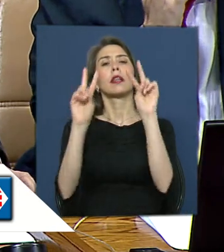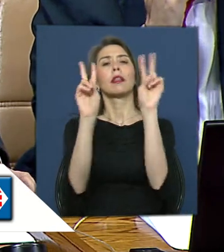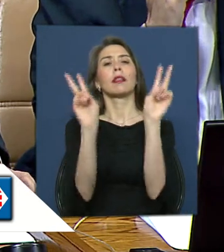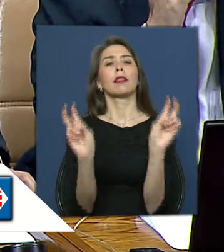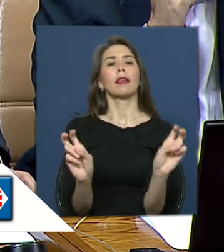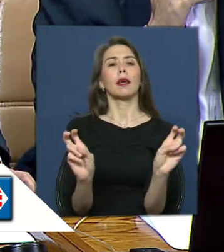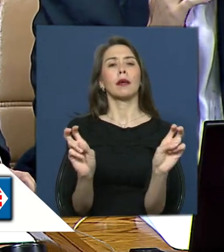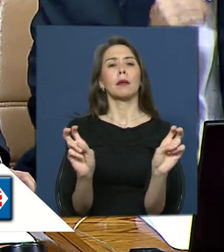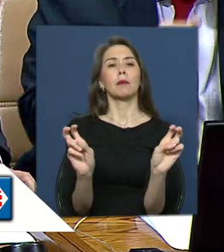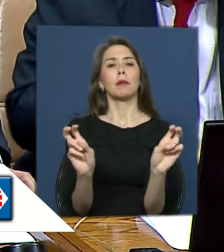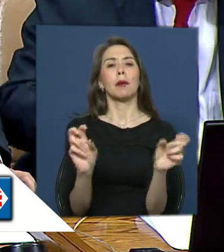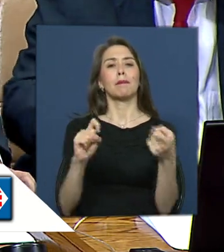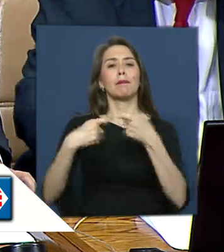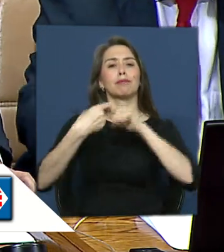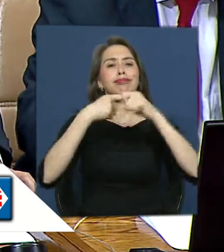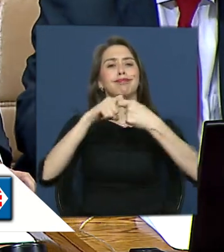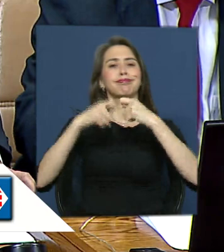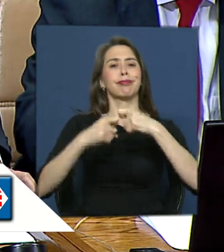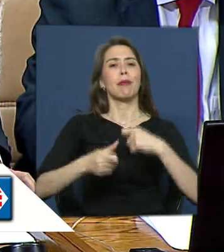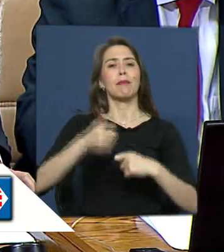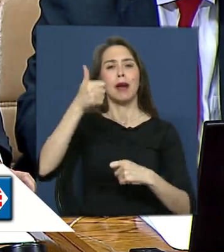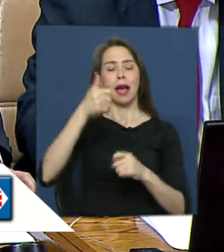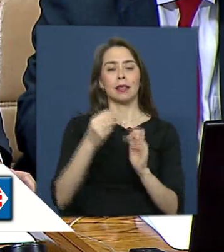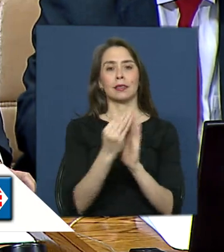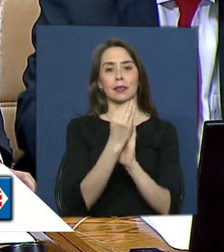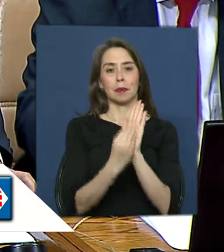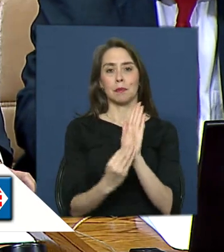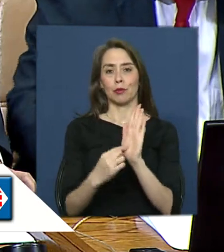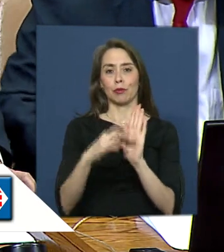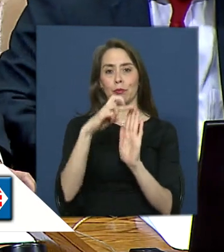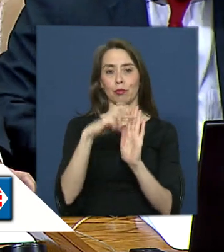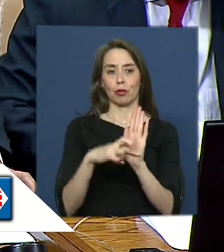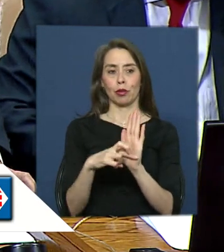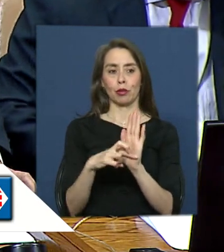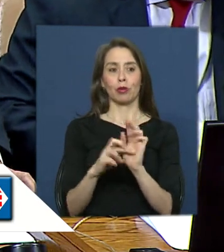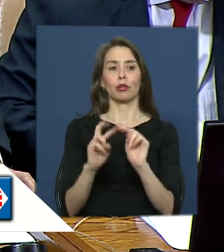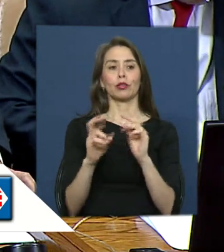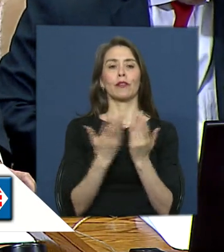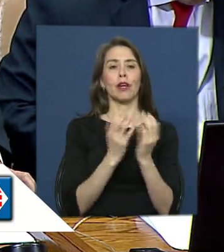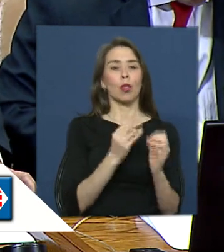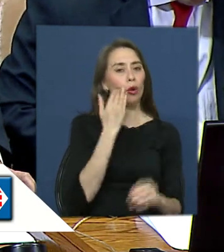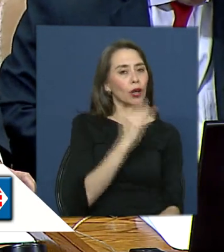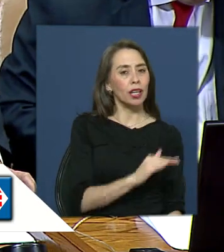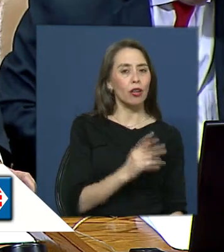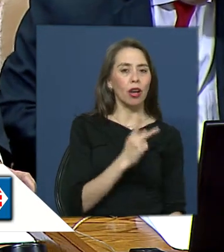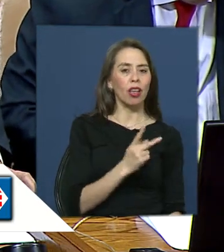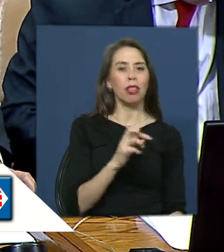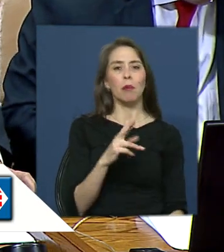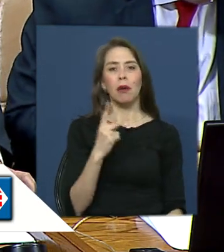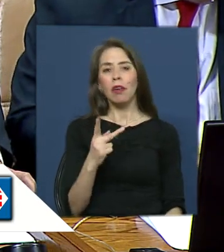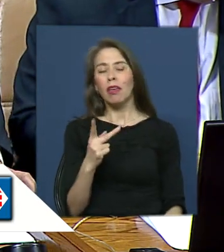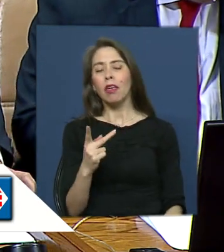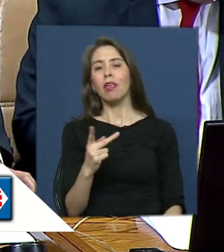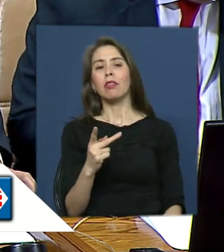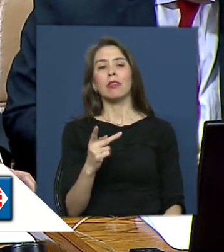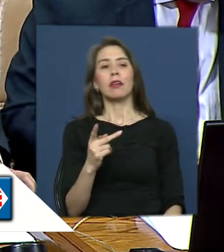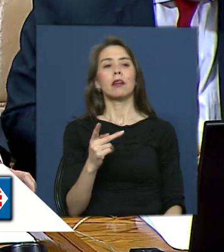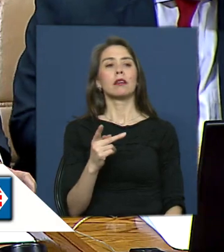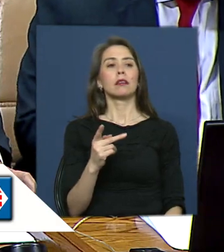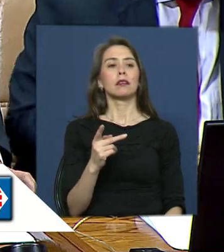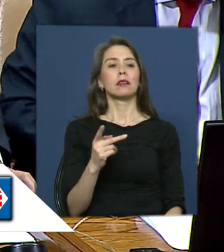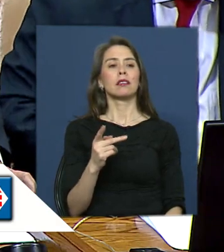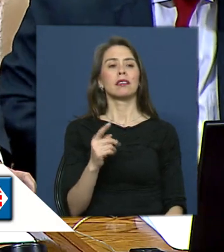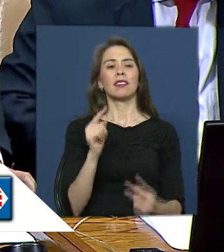comillas, controversial que contiene esta. Porque lo de educación parvularia, lo de la regularización, ¿no es